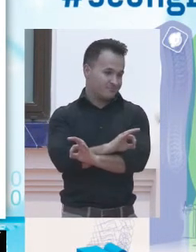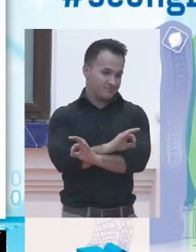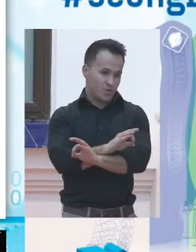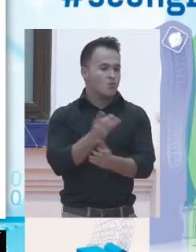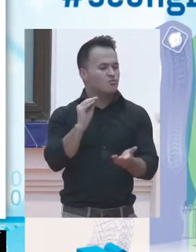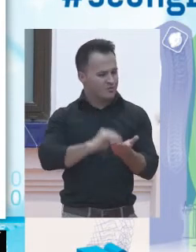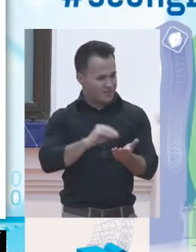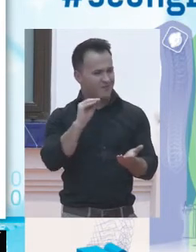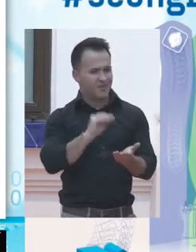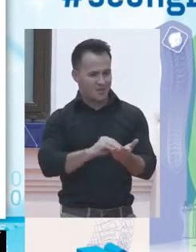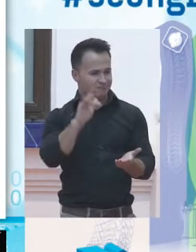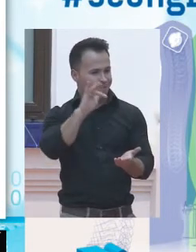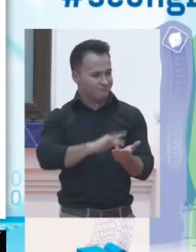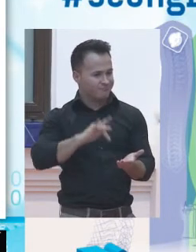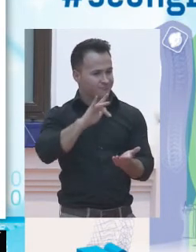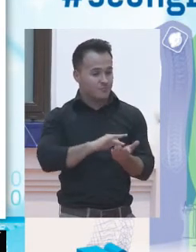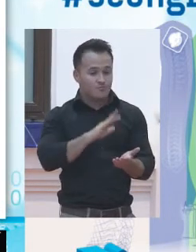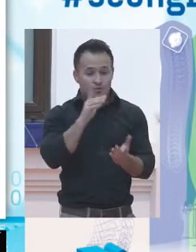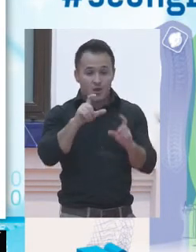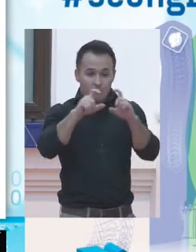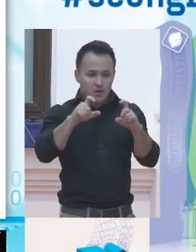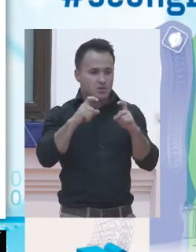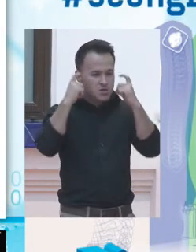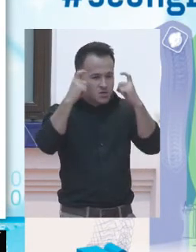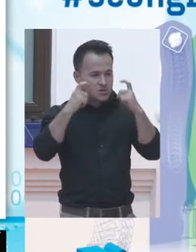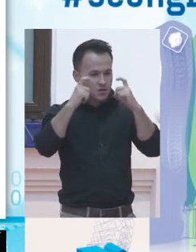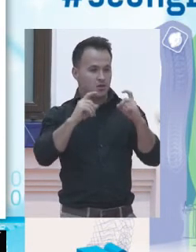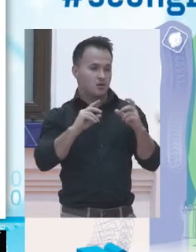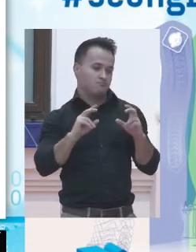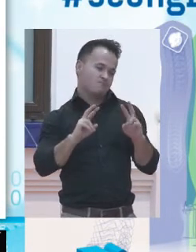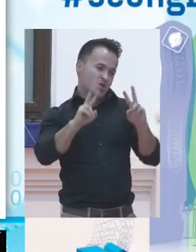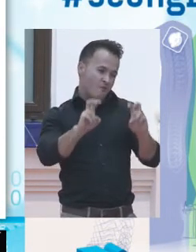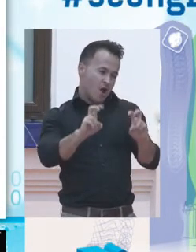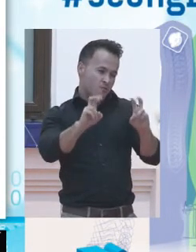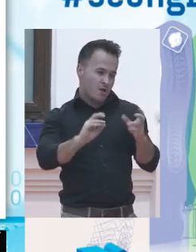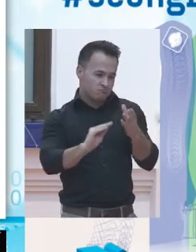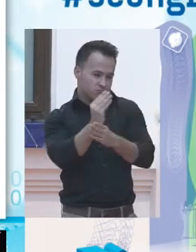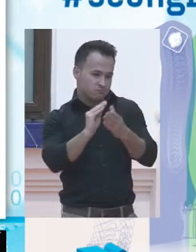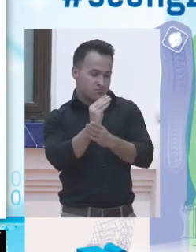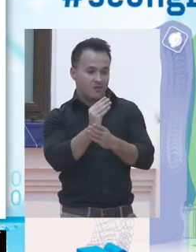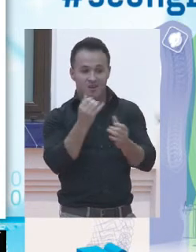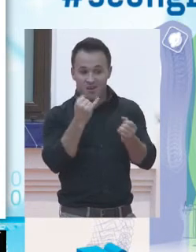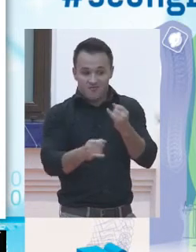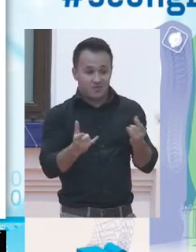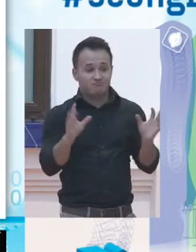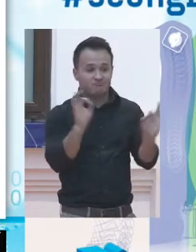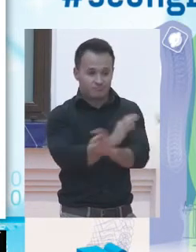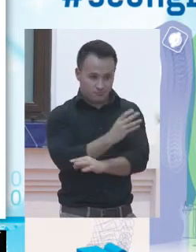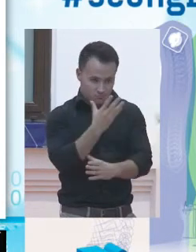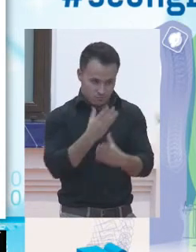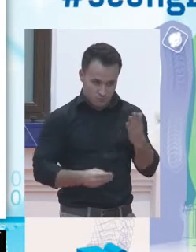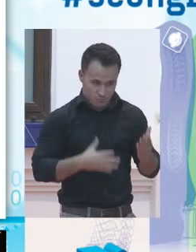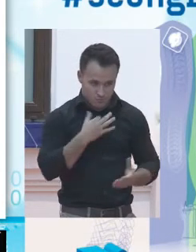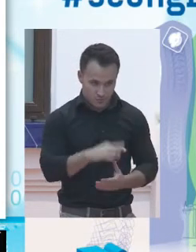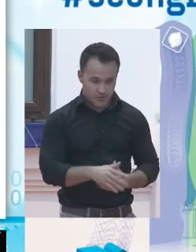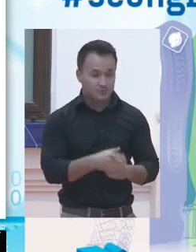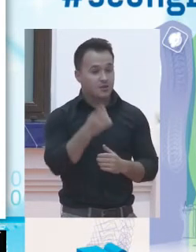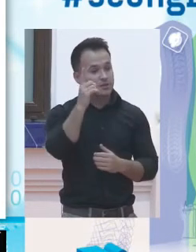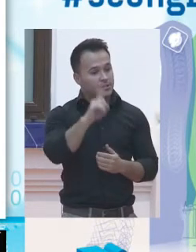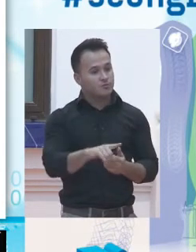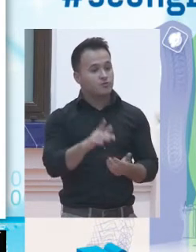muchas veces con las empresas que se esfuerzan en innovar. No hay planes a prueba de fallos. También nos pasó que